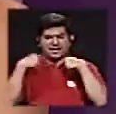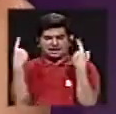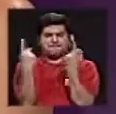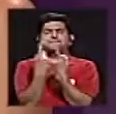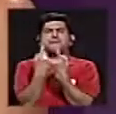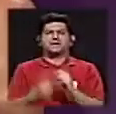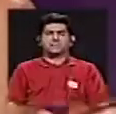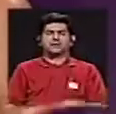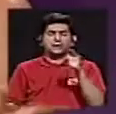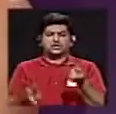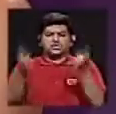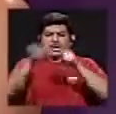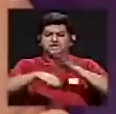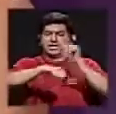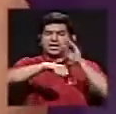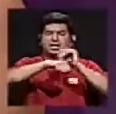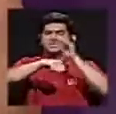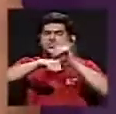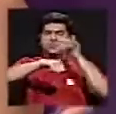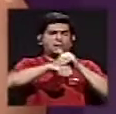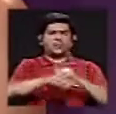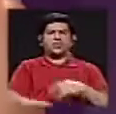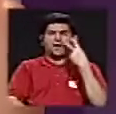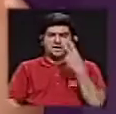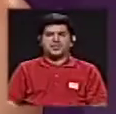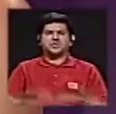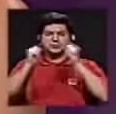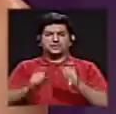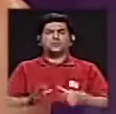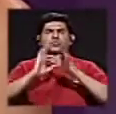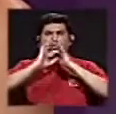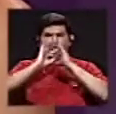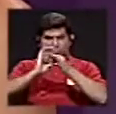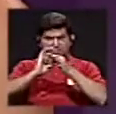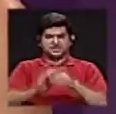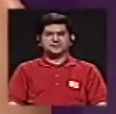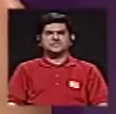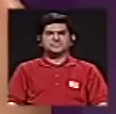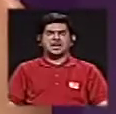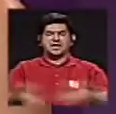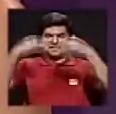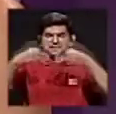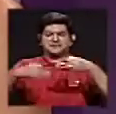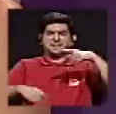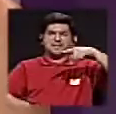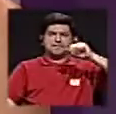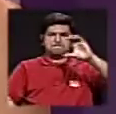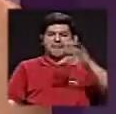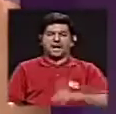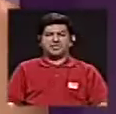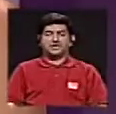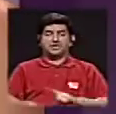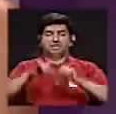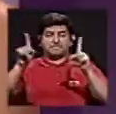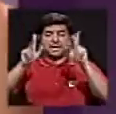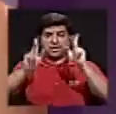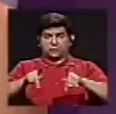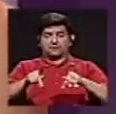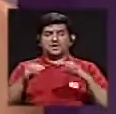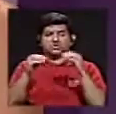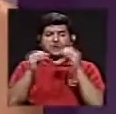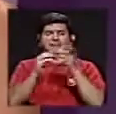que se les iba a convocar para ver si podían coaligarse se decidió el pack pero si quienes estaban